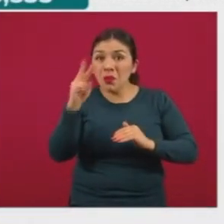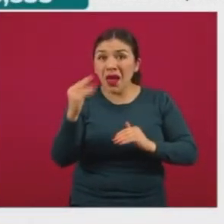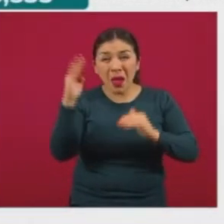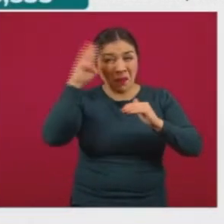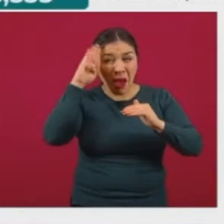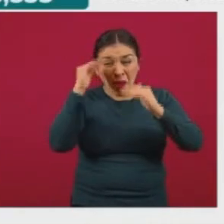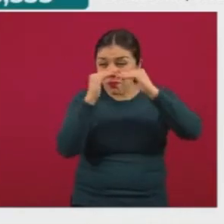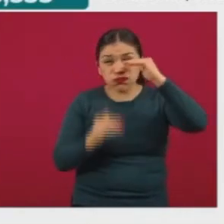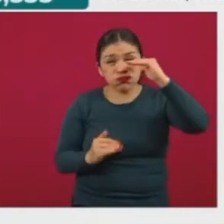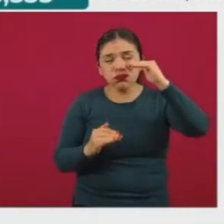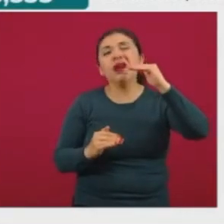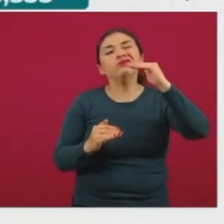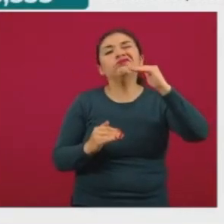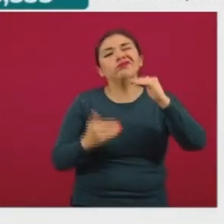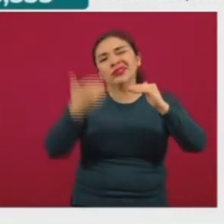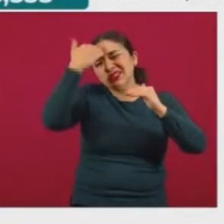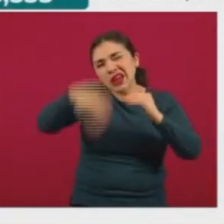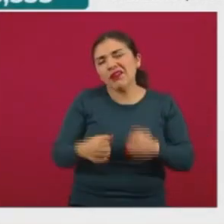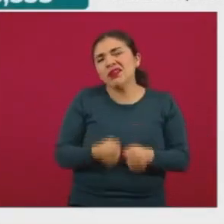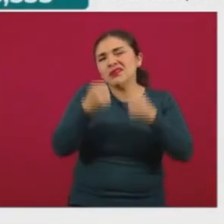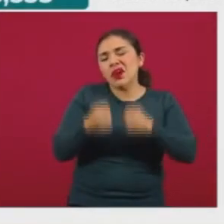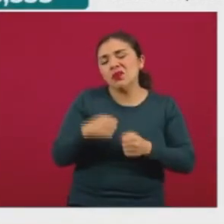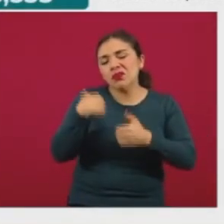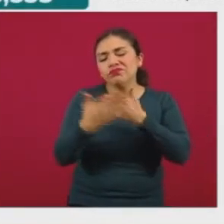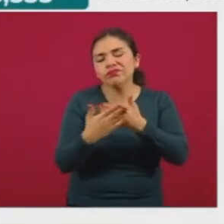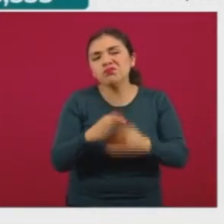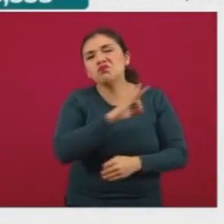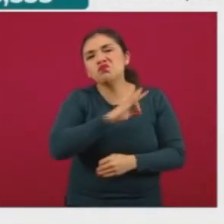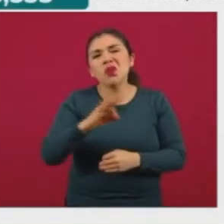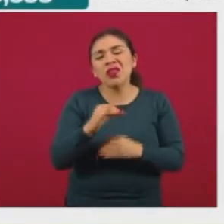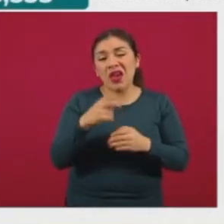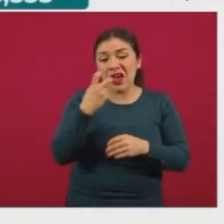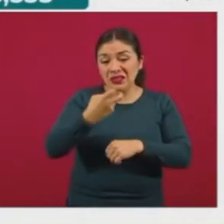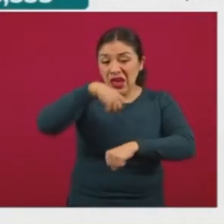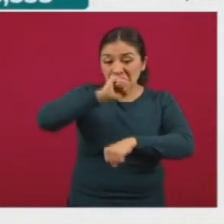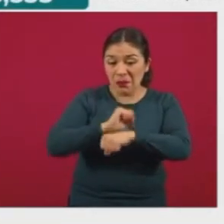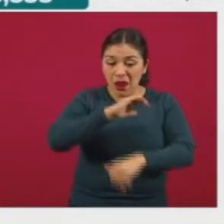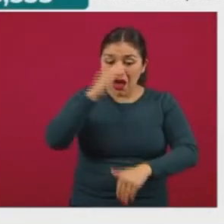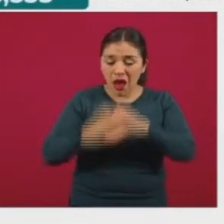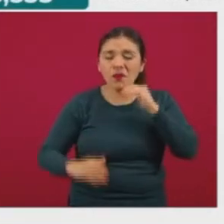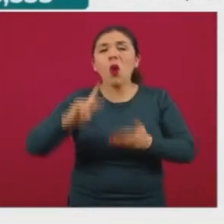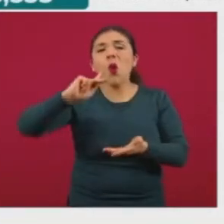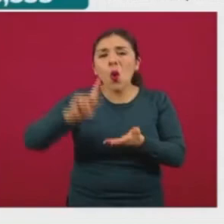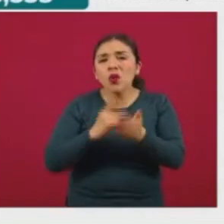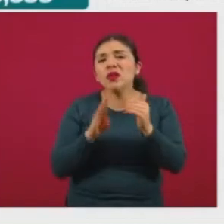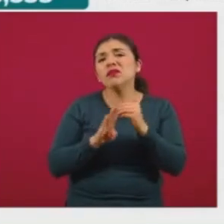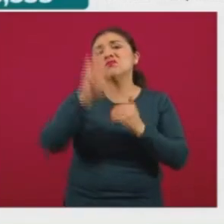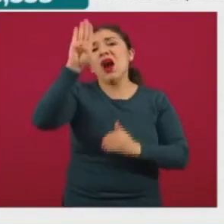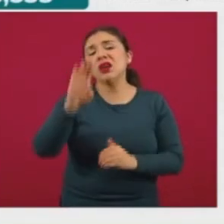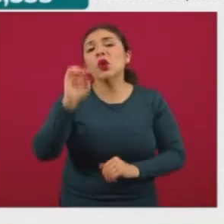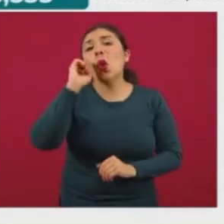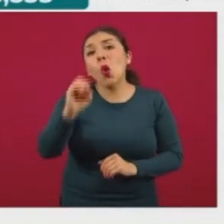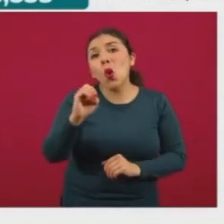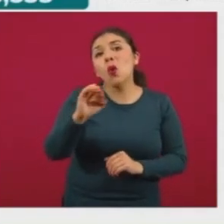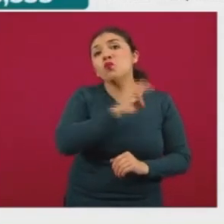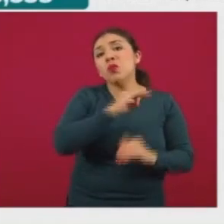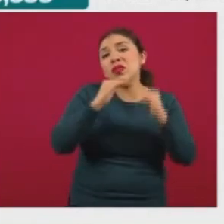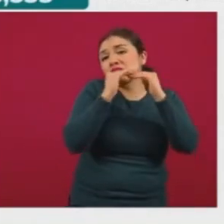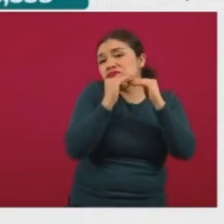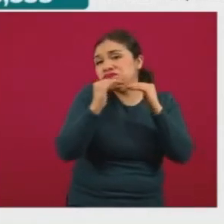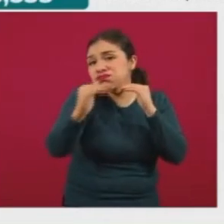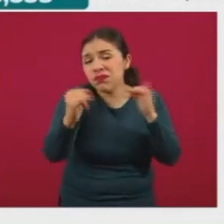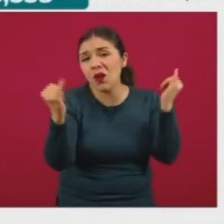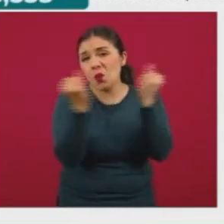descenso muy pronunciado sabemos que podemos terminar la semana en nuevamente un ascenso o en su caso en una